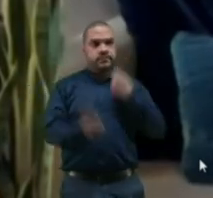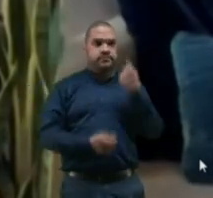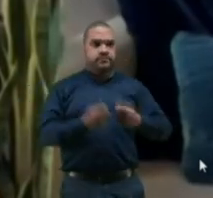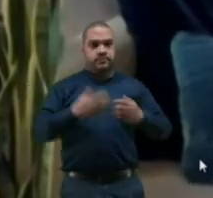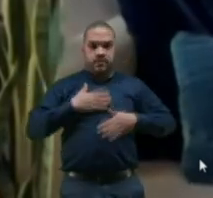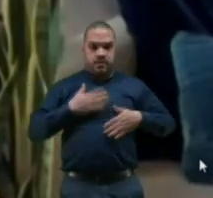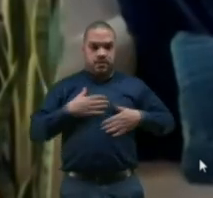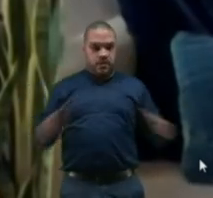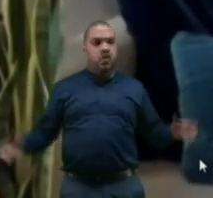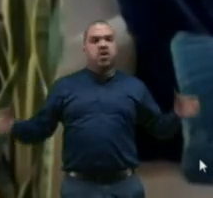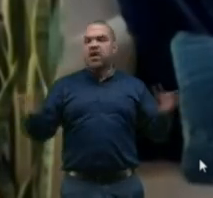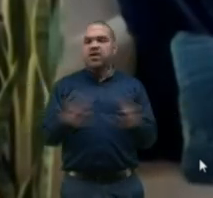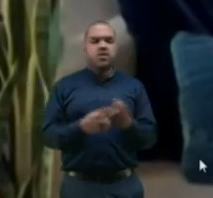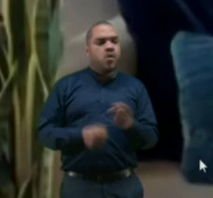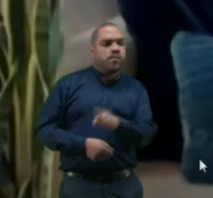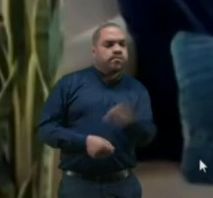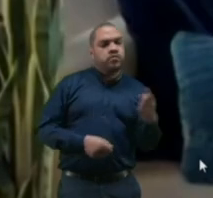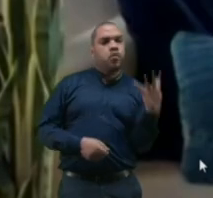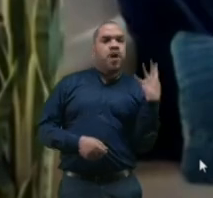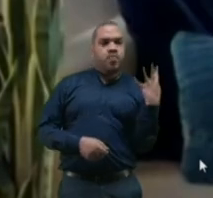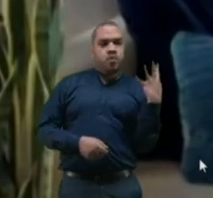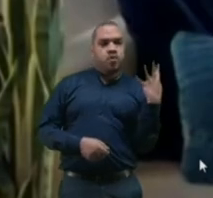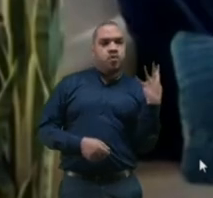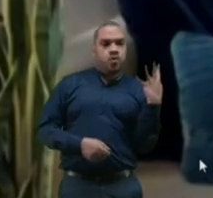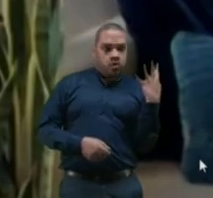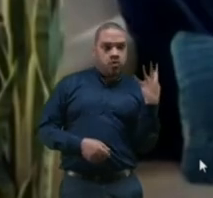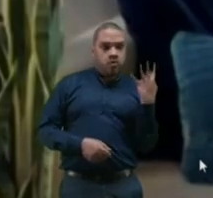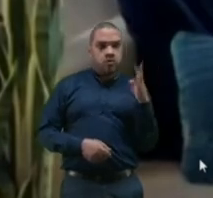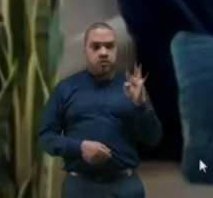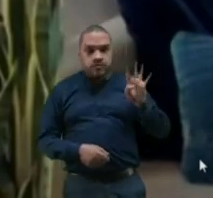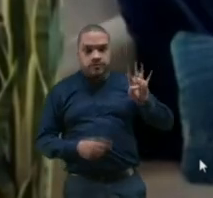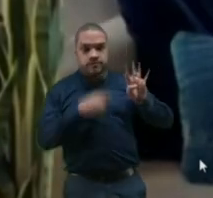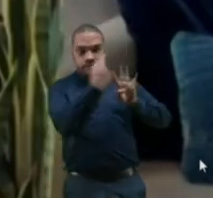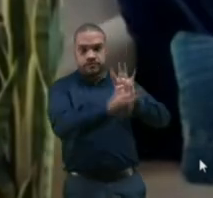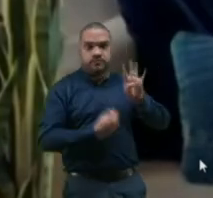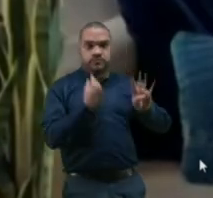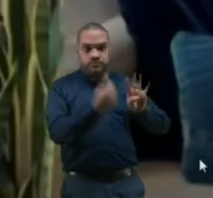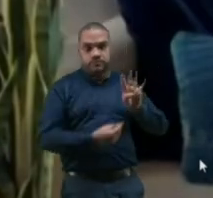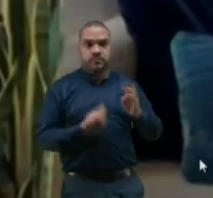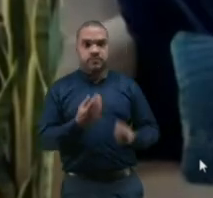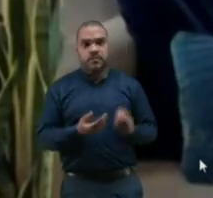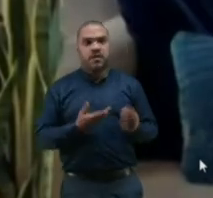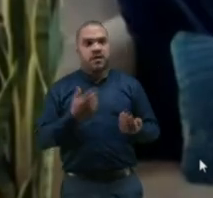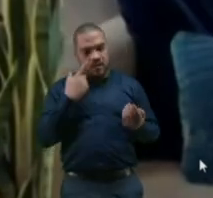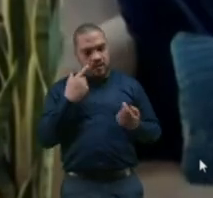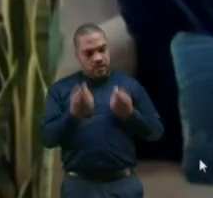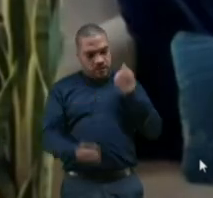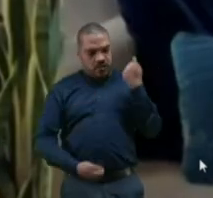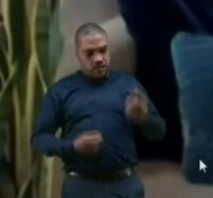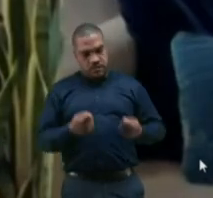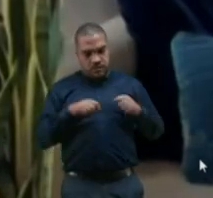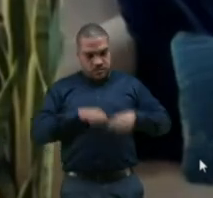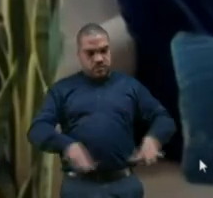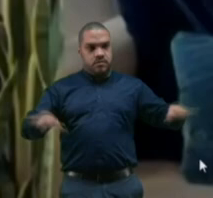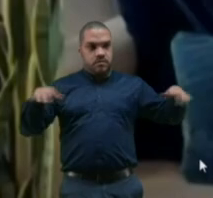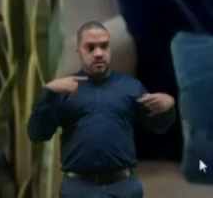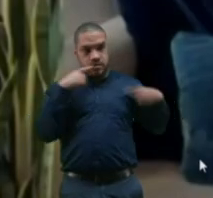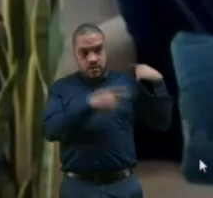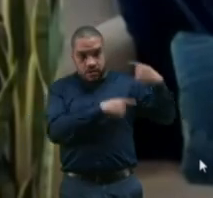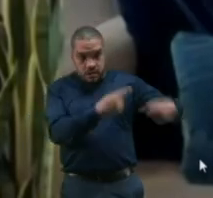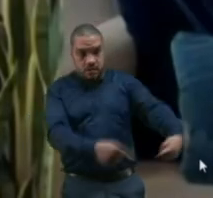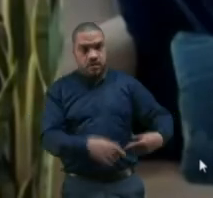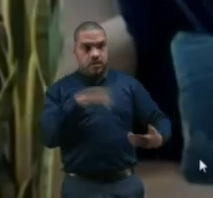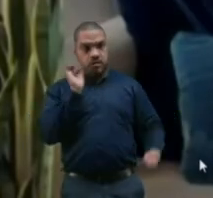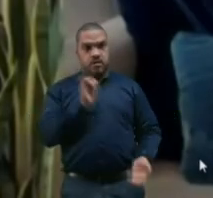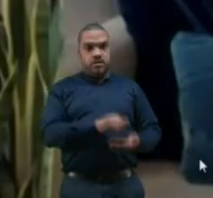que somos cuatro vimos la necesidad de un mercado muy tradicional como el mercado los productos empaquetados el producto